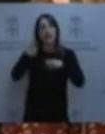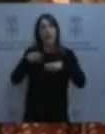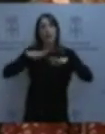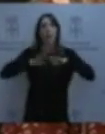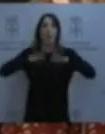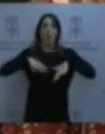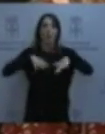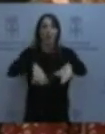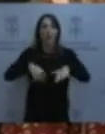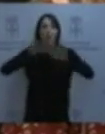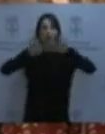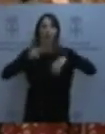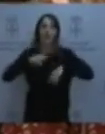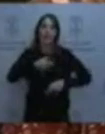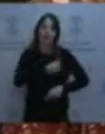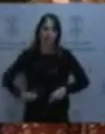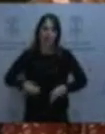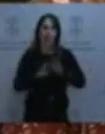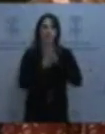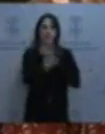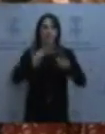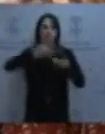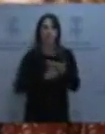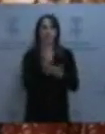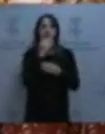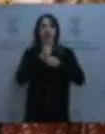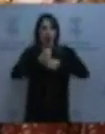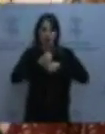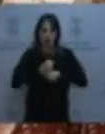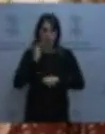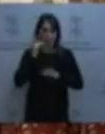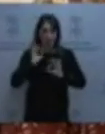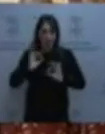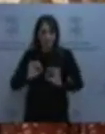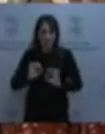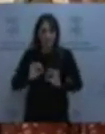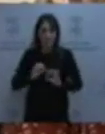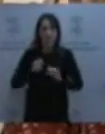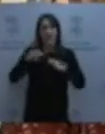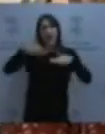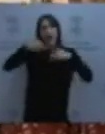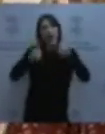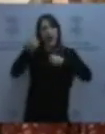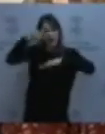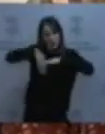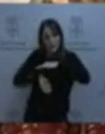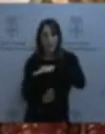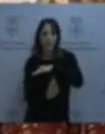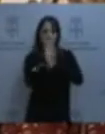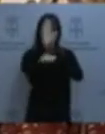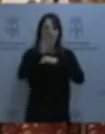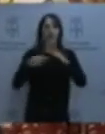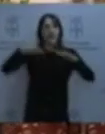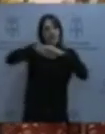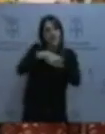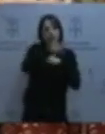oficina de Cajastur. Este día entraban por el garaje todos los consejeros de Cajastur, nadie cruzaba la plaza.